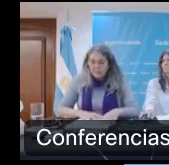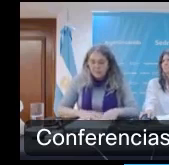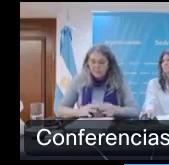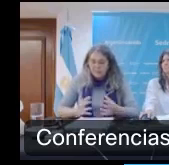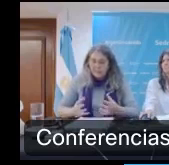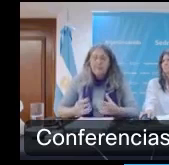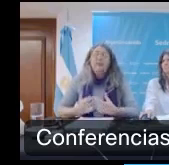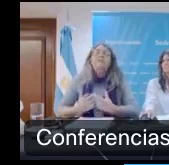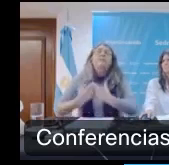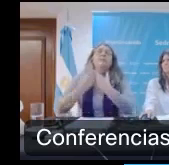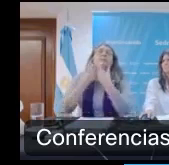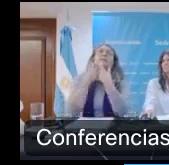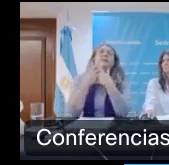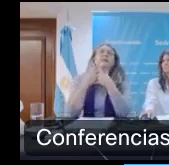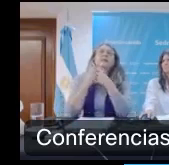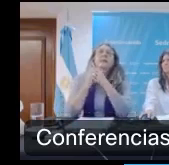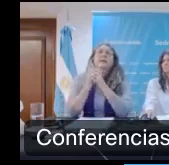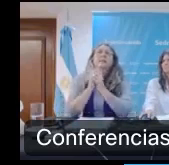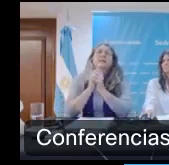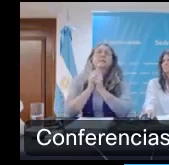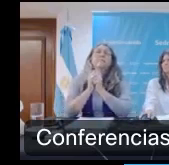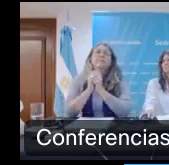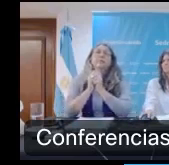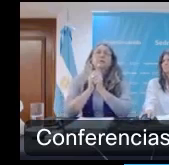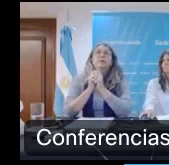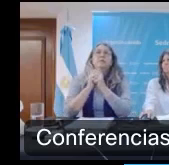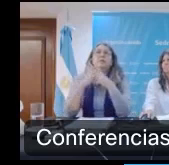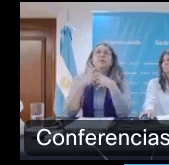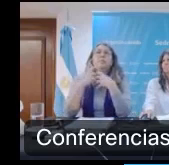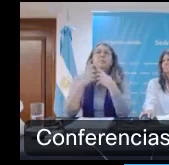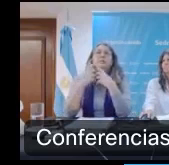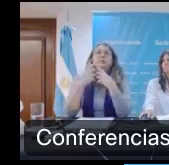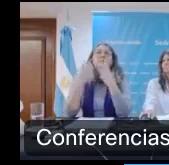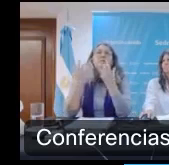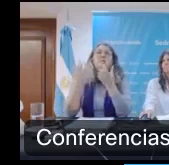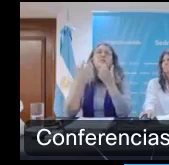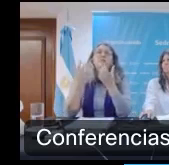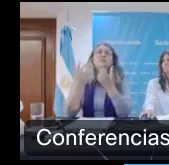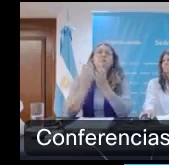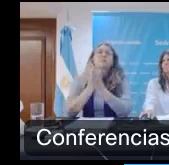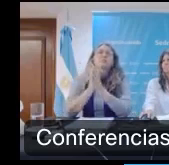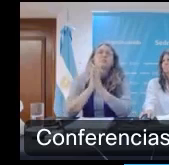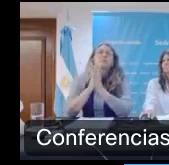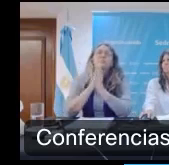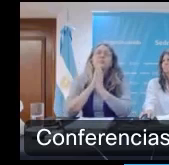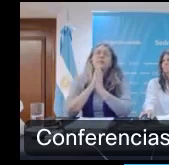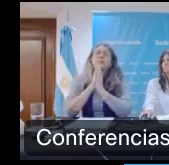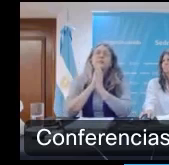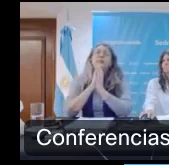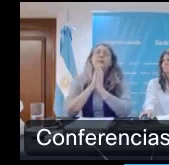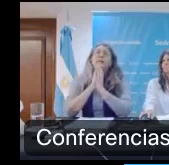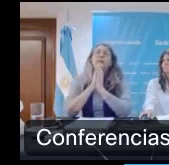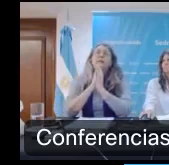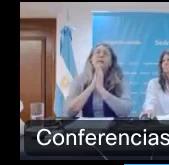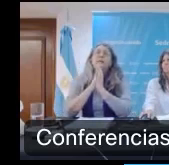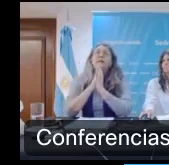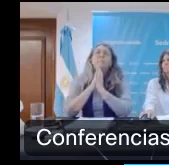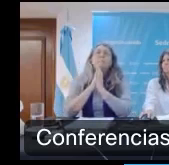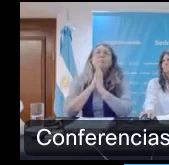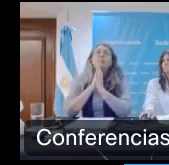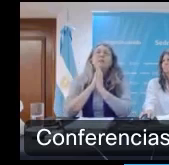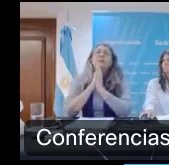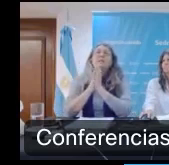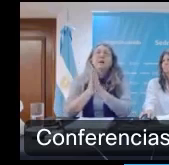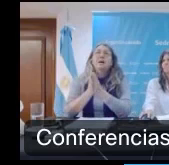actualmente lo que se piensa es que hay que rescatar no la homogeneización de los consumos, sino la